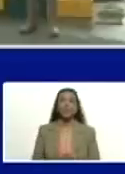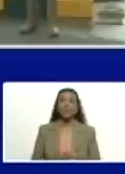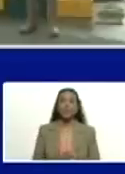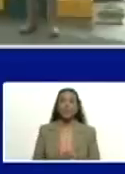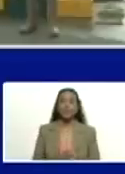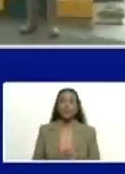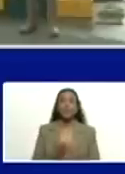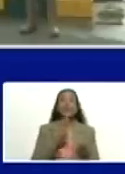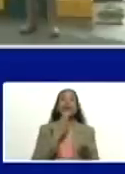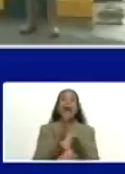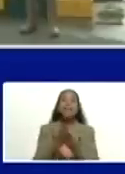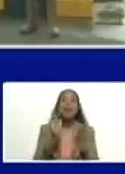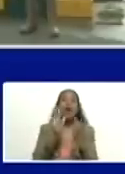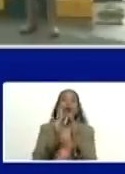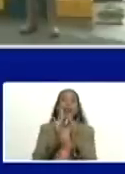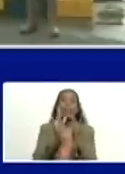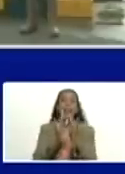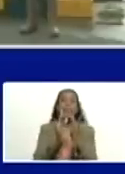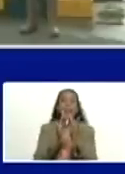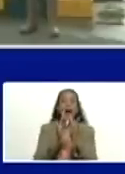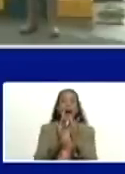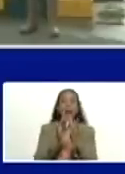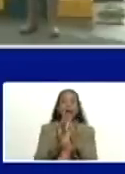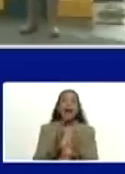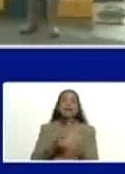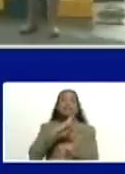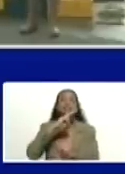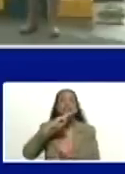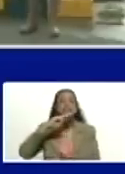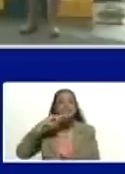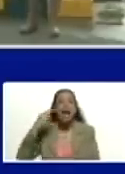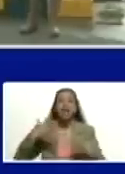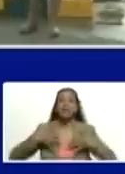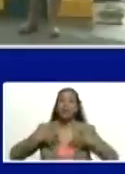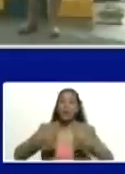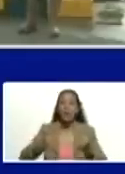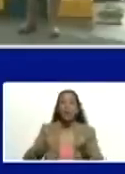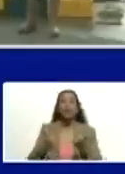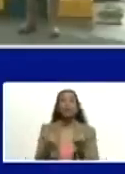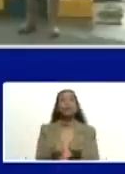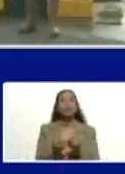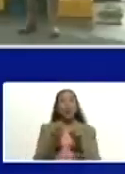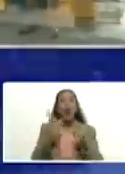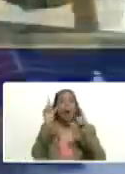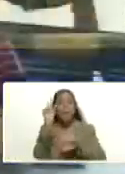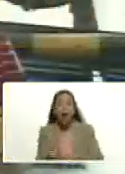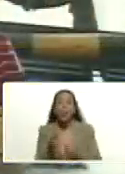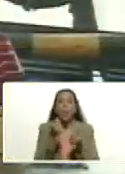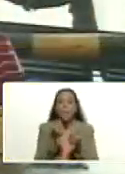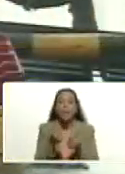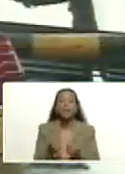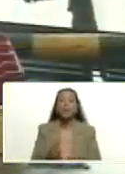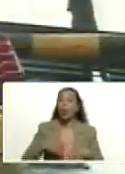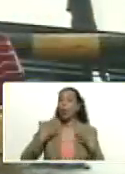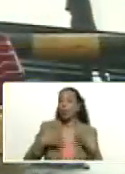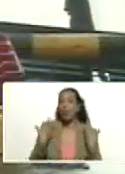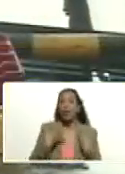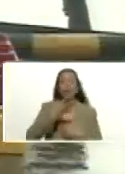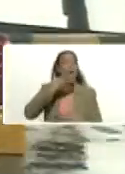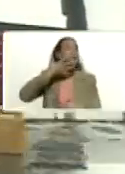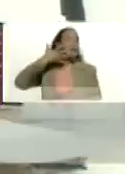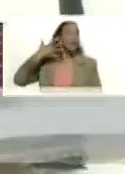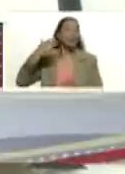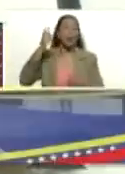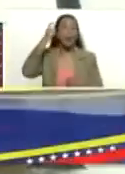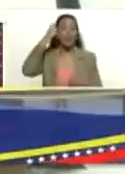Gracias por el pase, señor presidente. Sano, sabroso, seguro y solidario. Estamos orgullosos, contentos, alegres en este